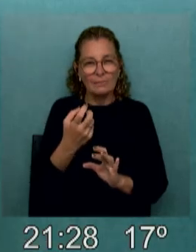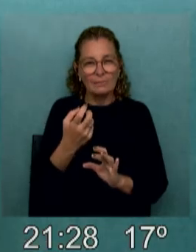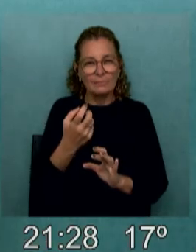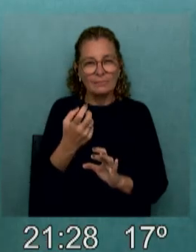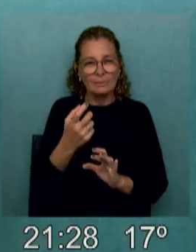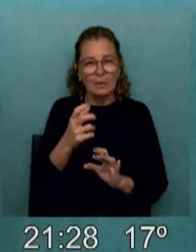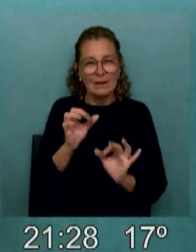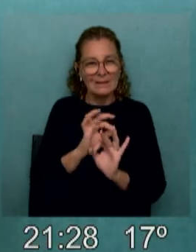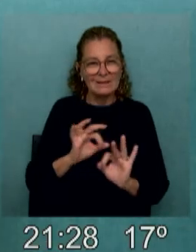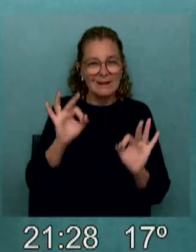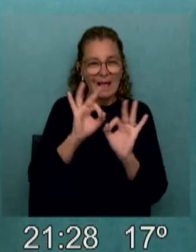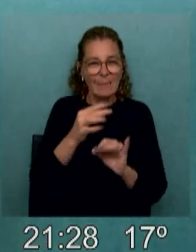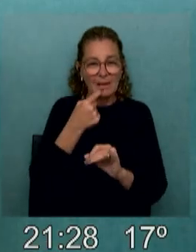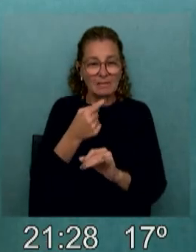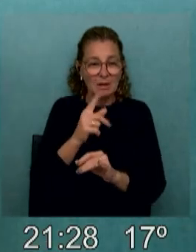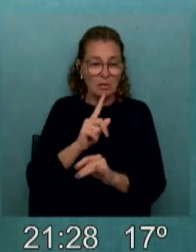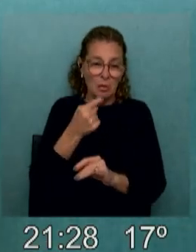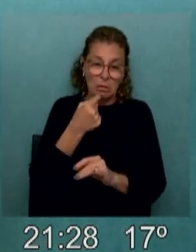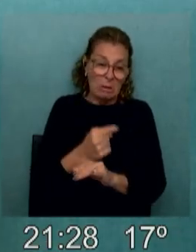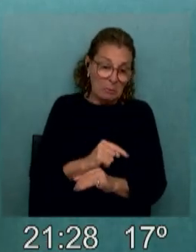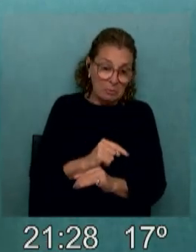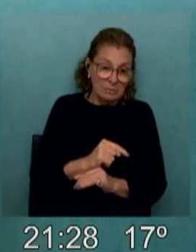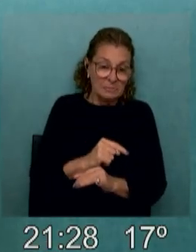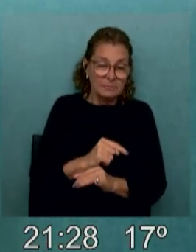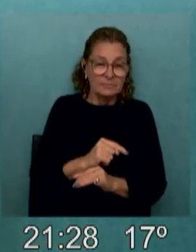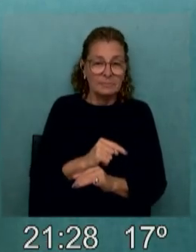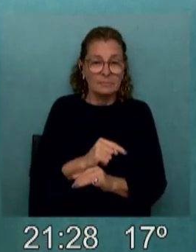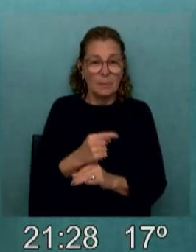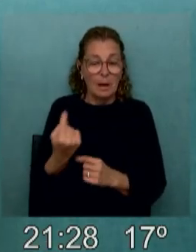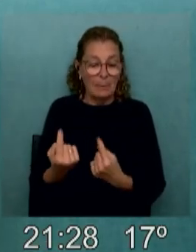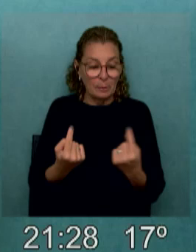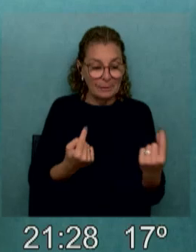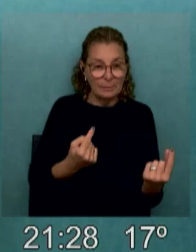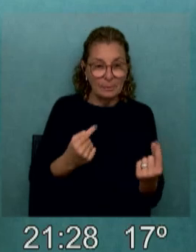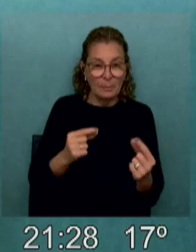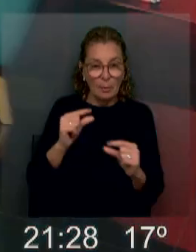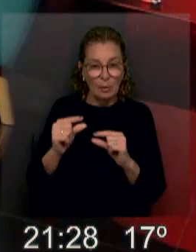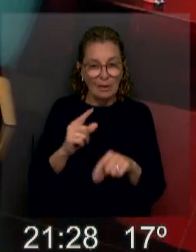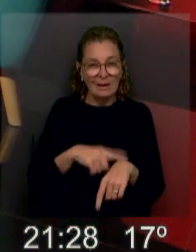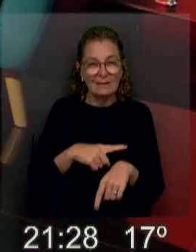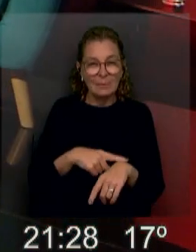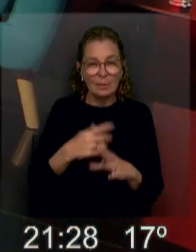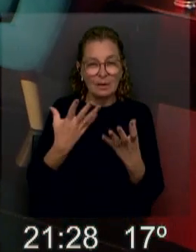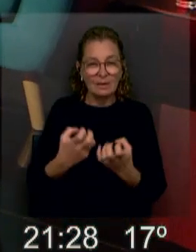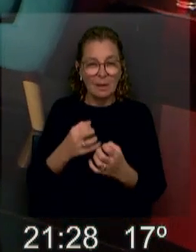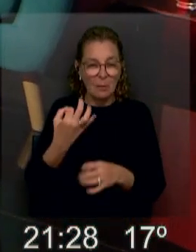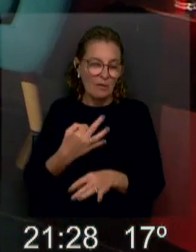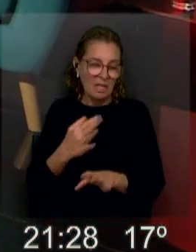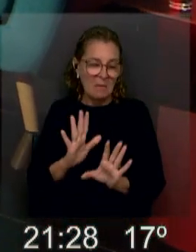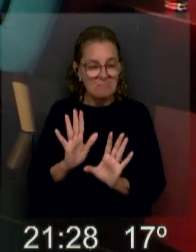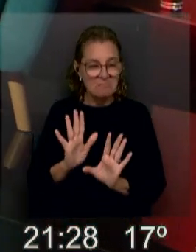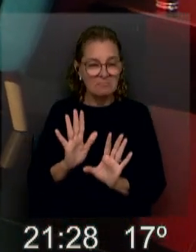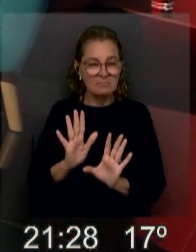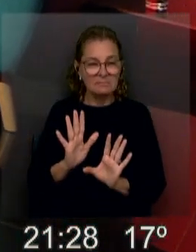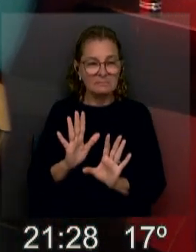para decir, no lo digamos. Y un poco fue por acá, por allá. Salió del tiempo que lo queríamos, en realidad. Así,